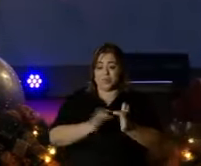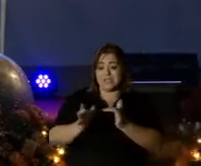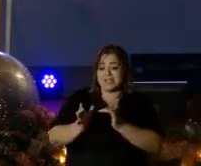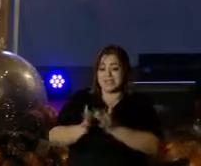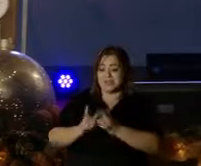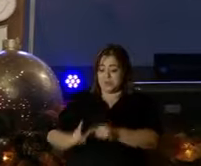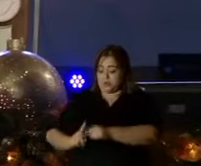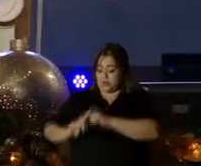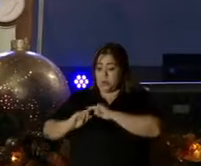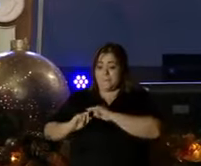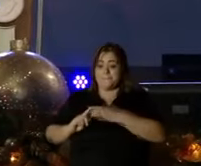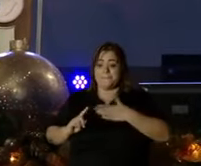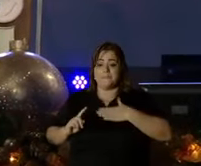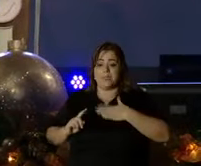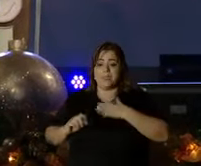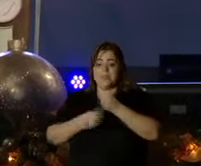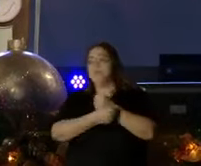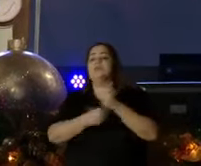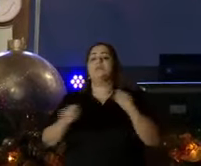para ti.